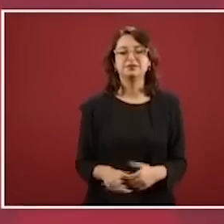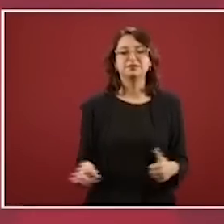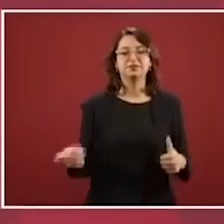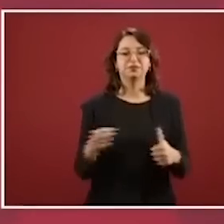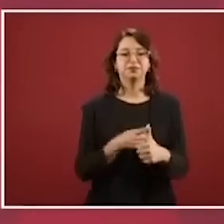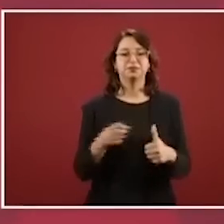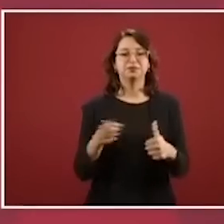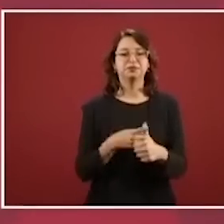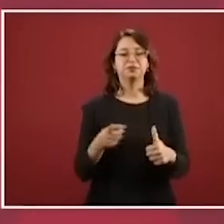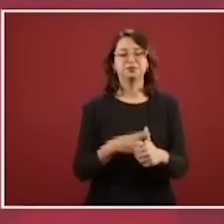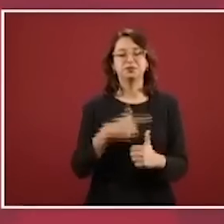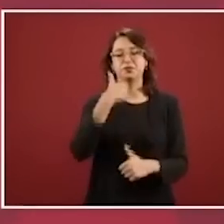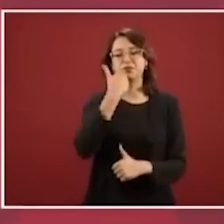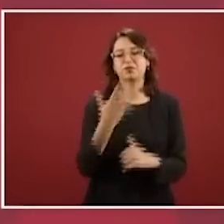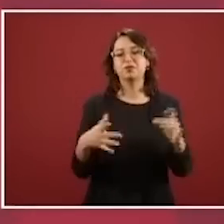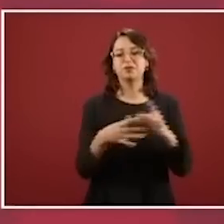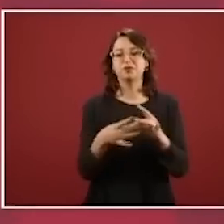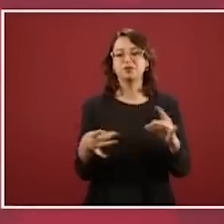comentarles